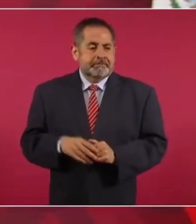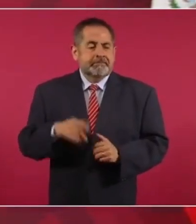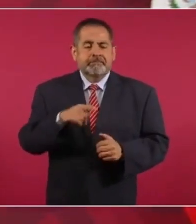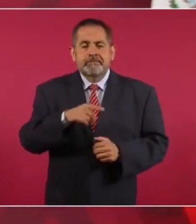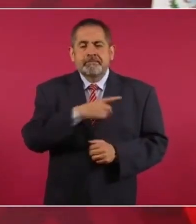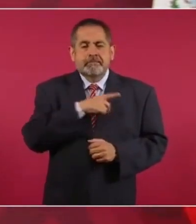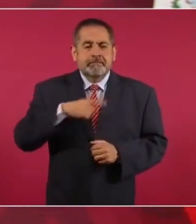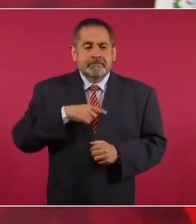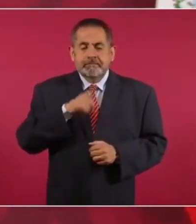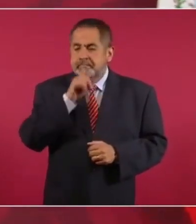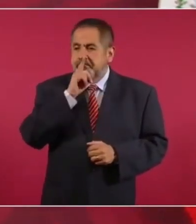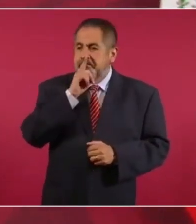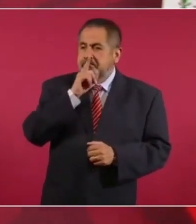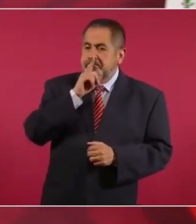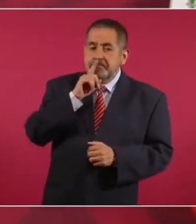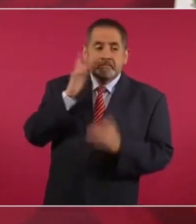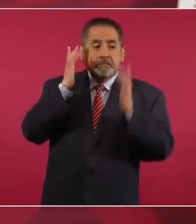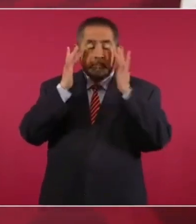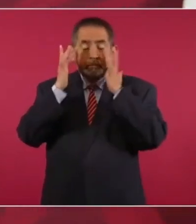silencio